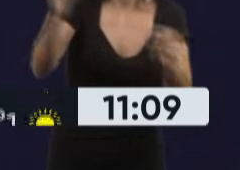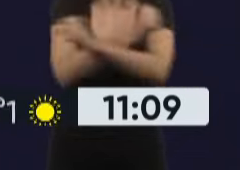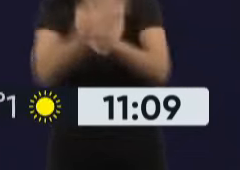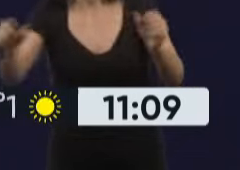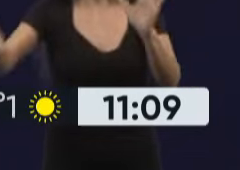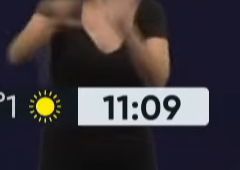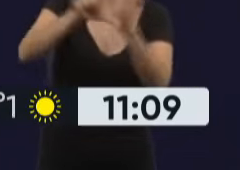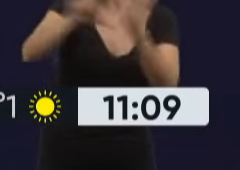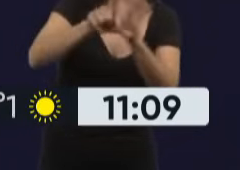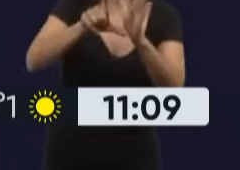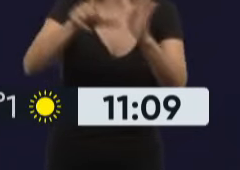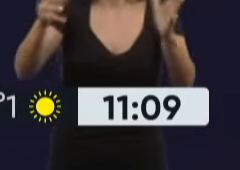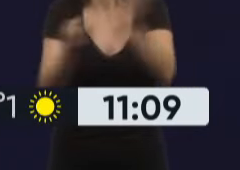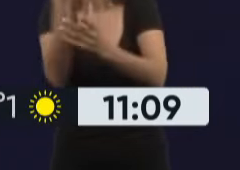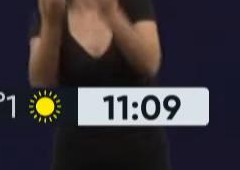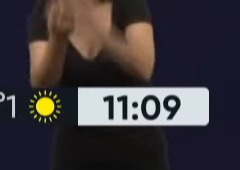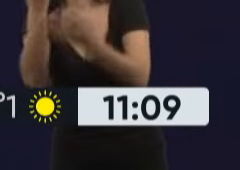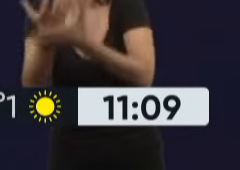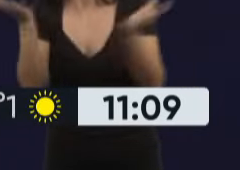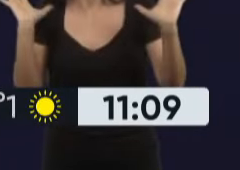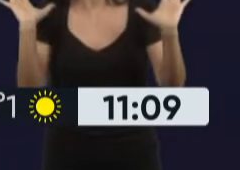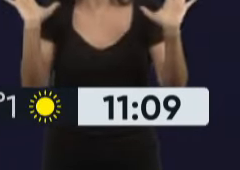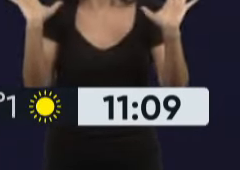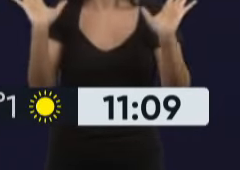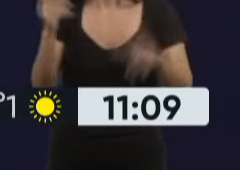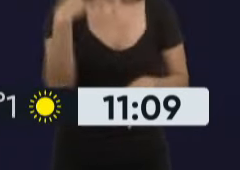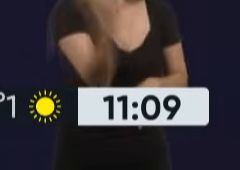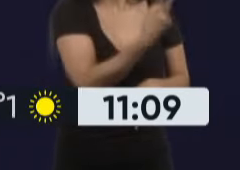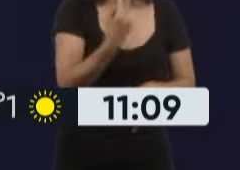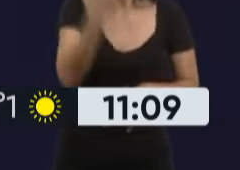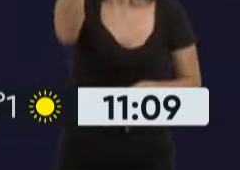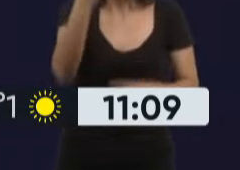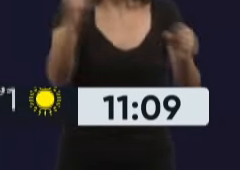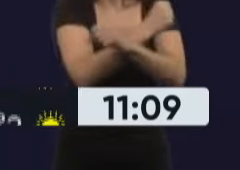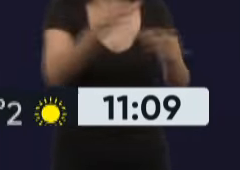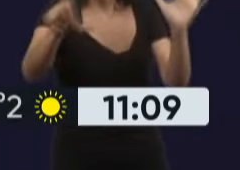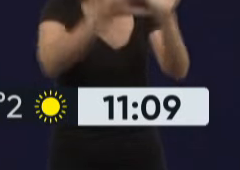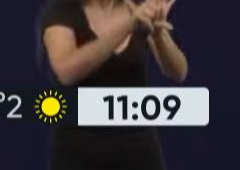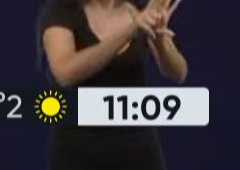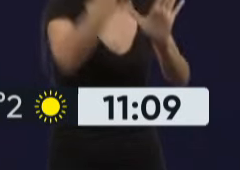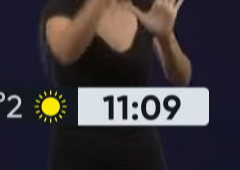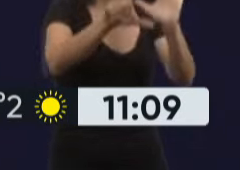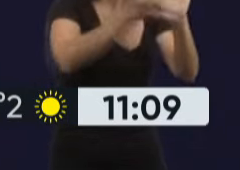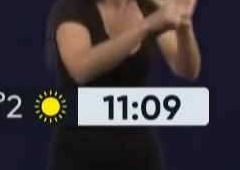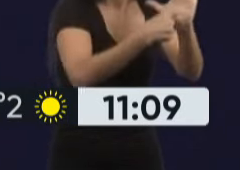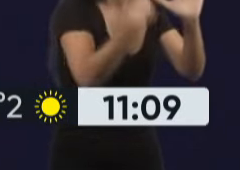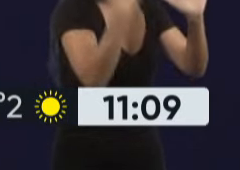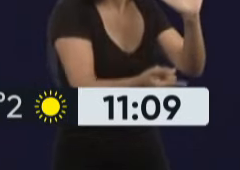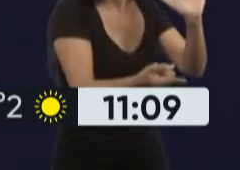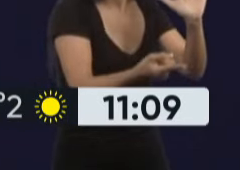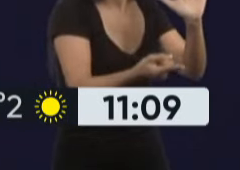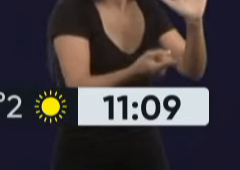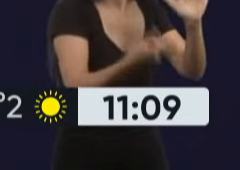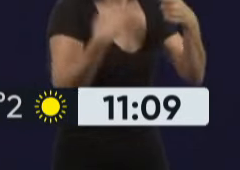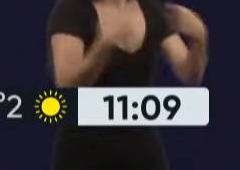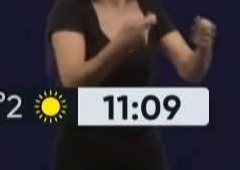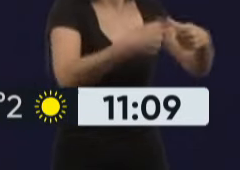eh todas las leyes vamos a pretender que toda aquella que implique un aumento de